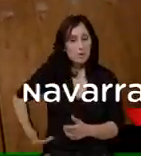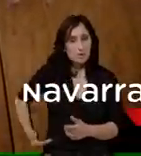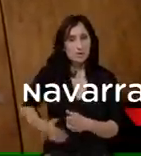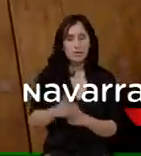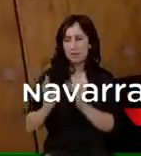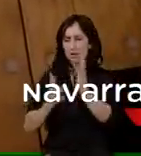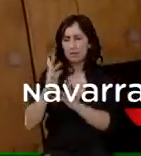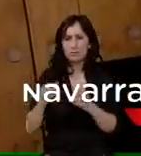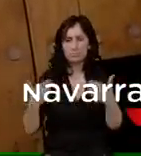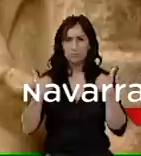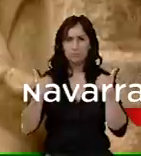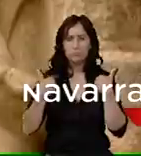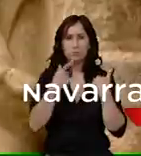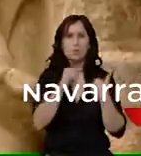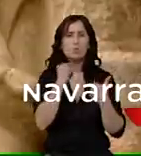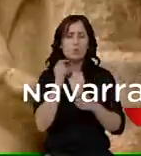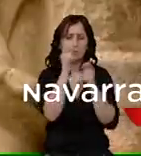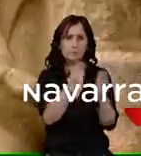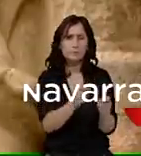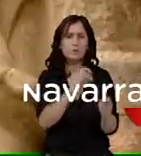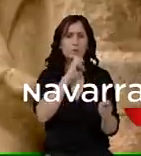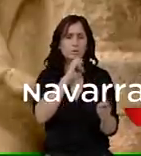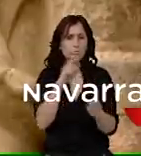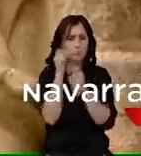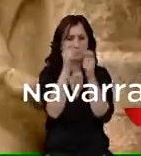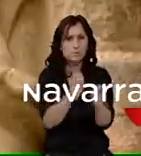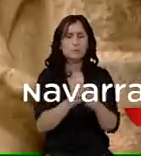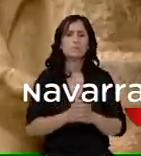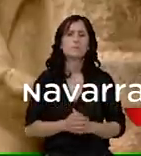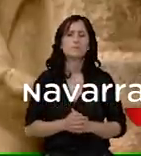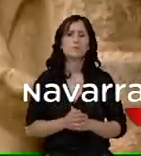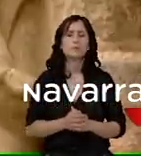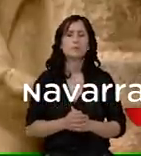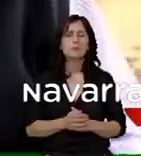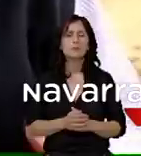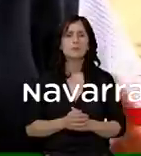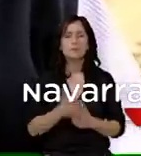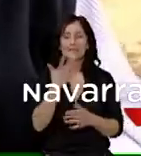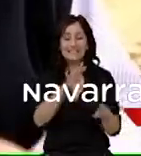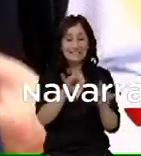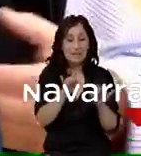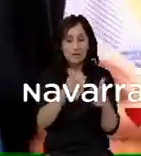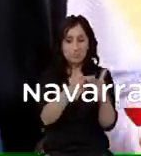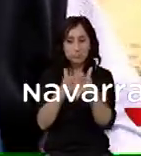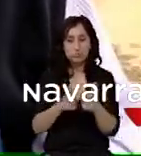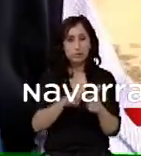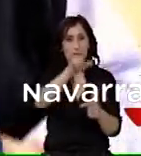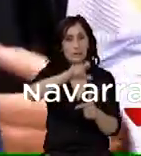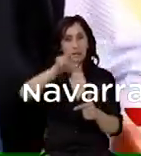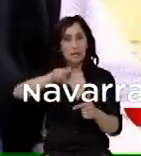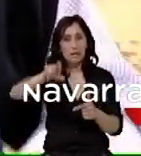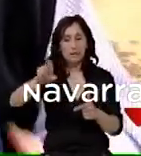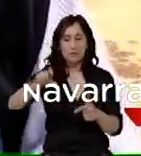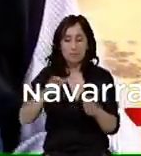llevaba, incluso nombraba a los curas, los sacerdotes. A medida que van avanzando, que van repartiendo tierras, el pueblo va creciendo, se va haciendo con